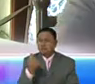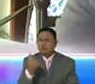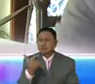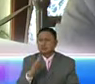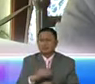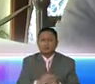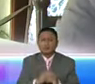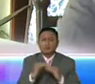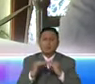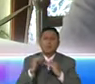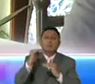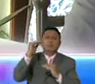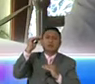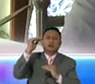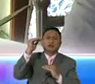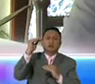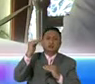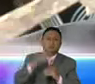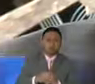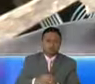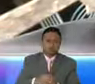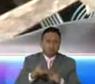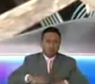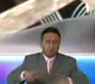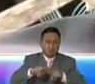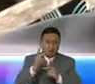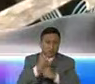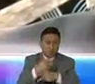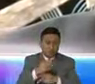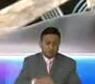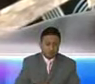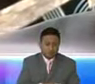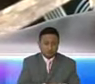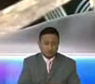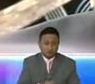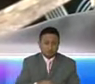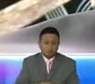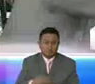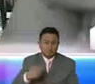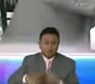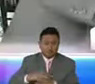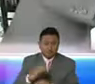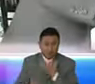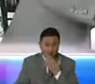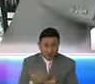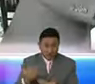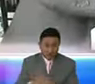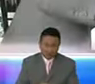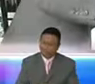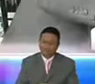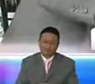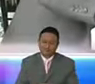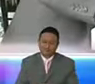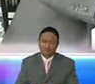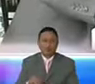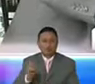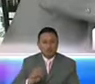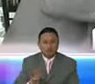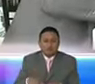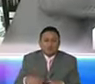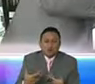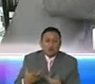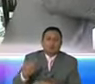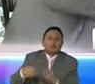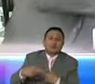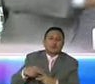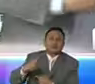muy por encima de los costos de producción. Él asegura que la renegociación no será fácil, que se deberán buscar los mecanismos de